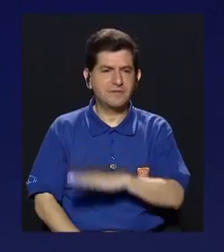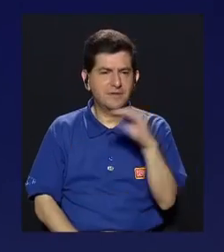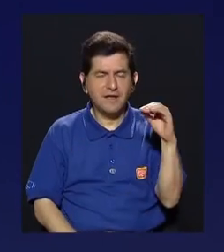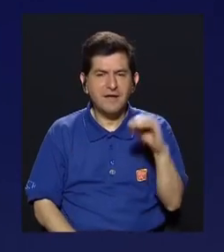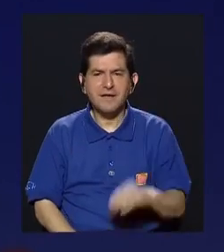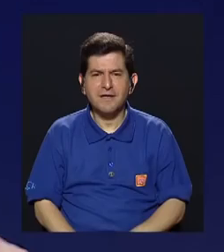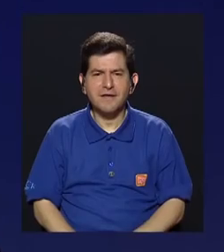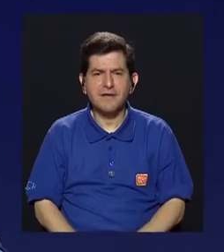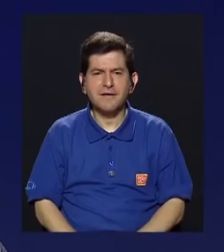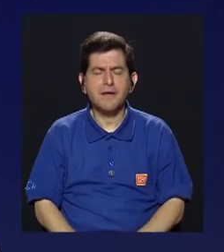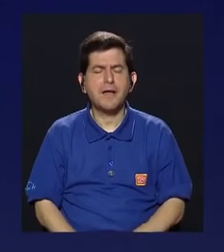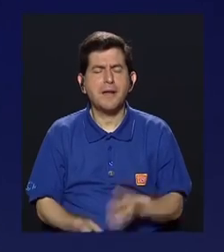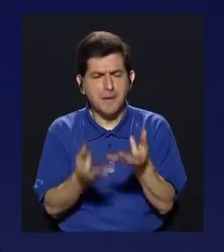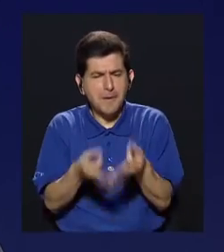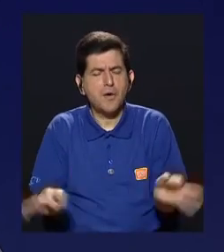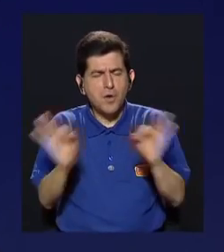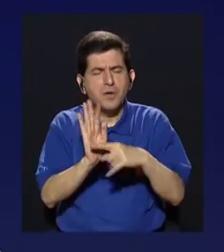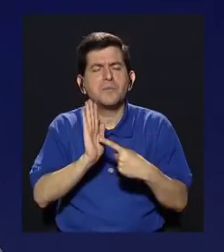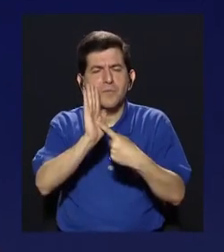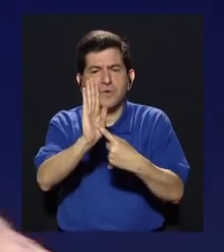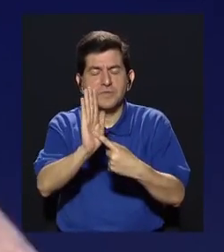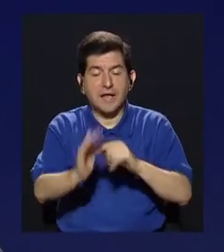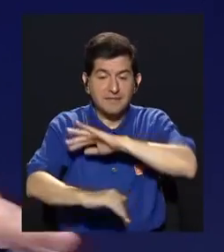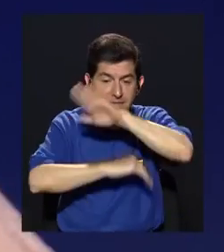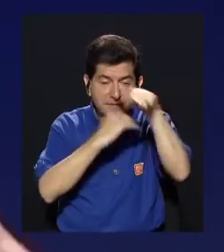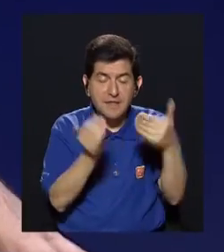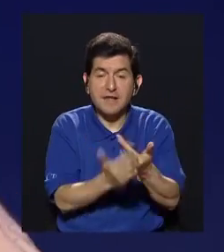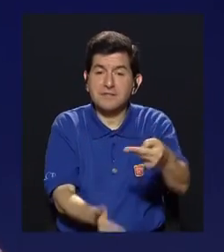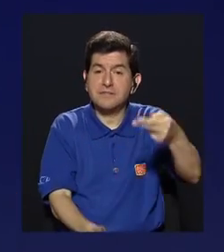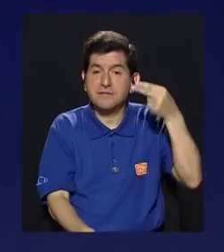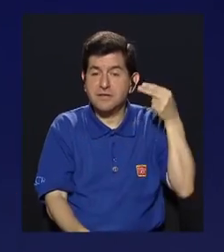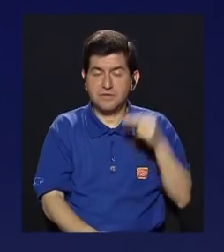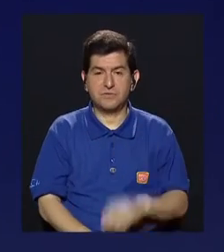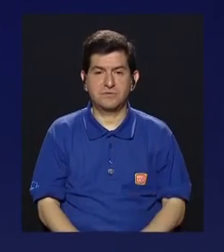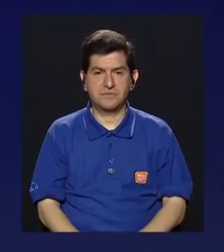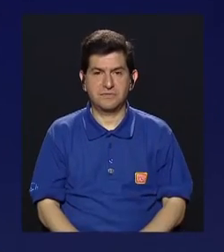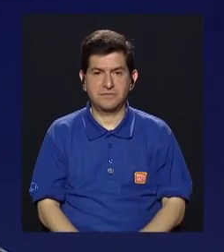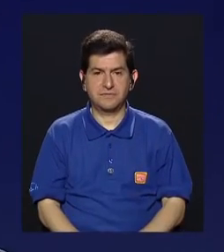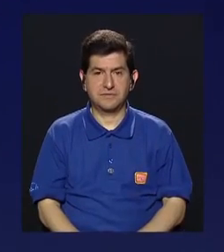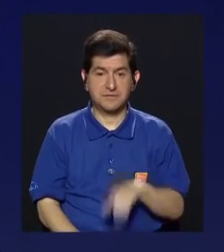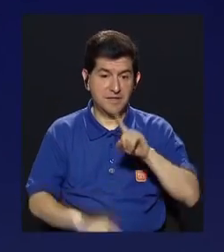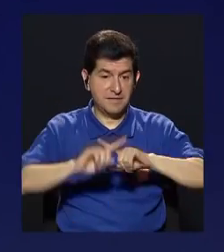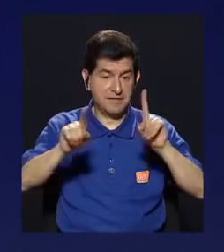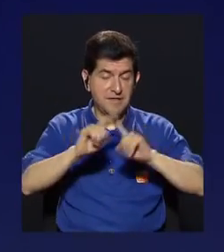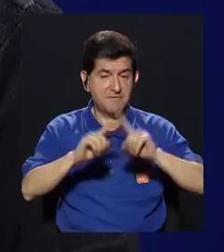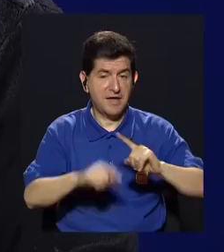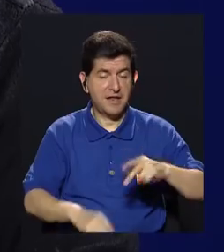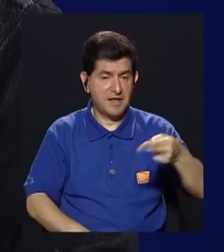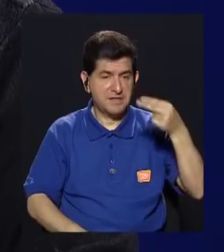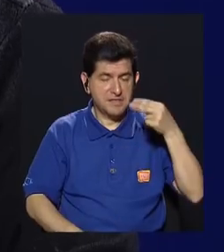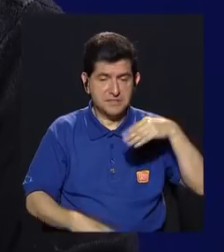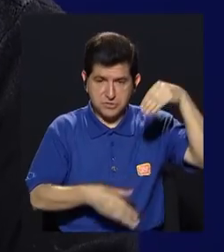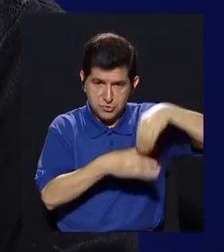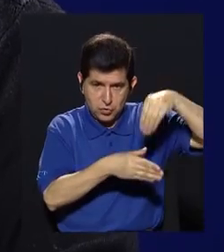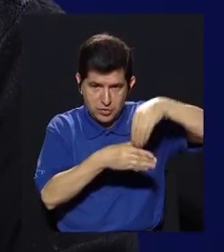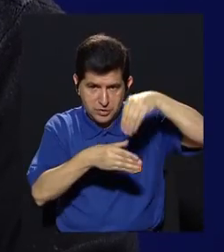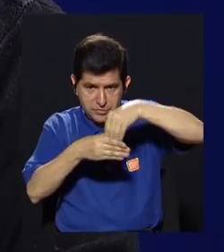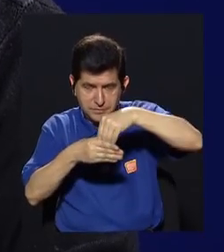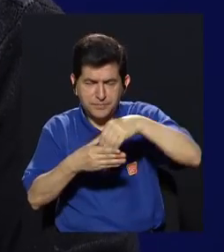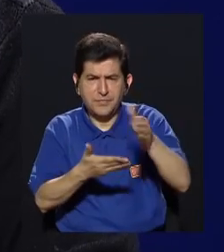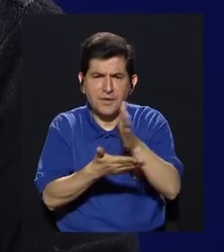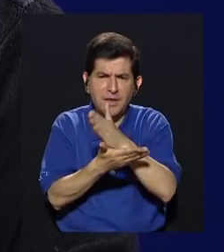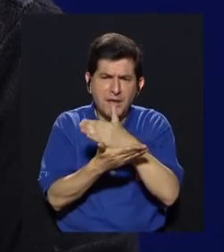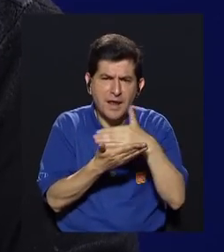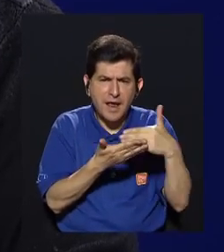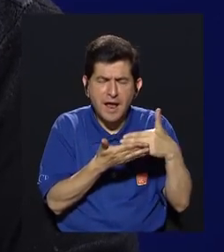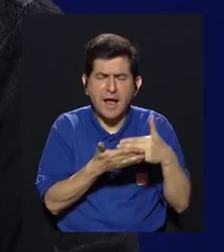una exposición ahora de todas esas historias porque hay varias historias que se cuentan hay